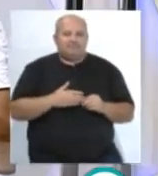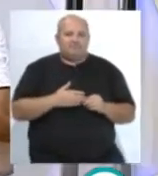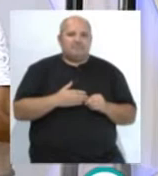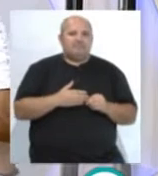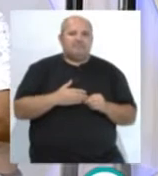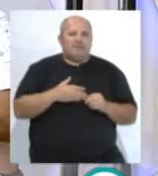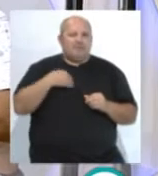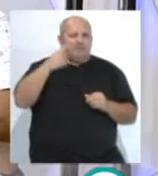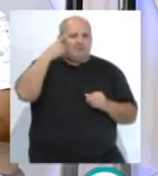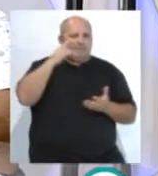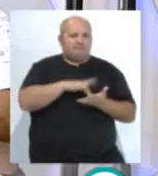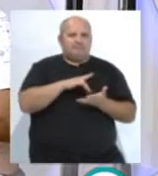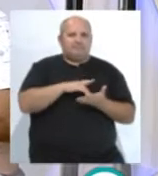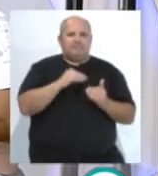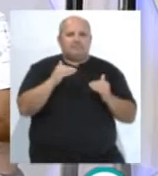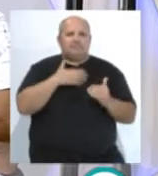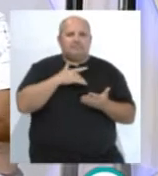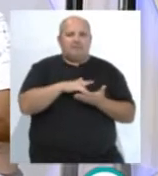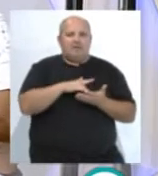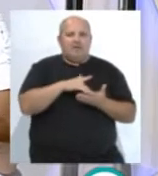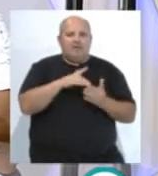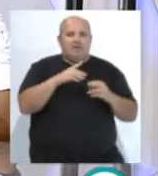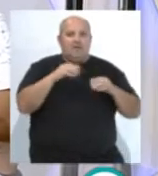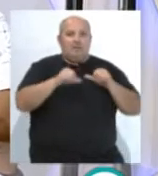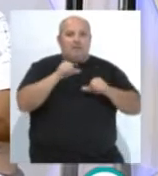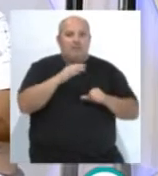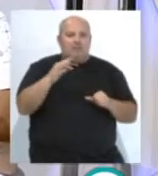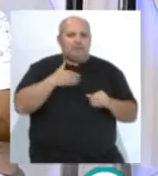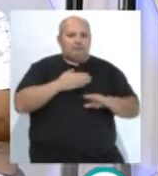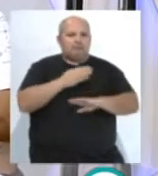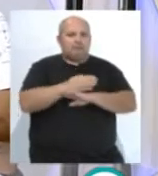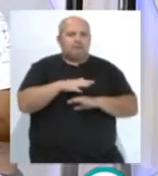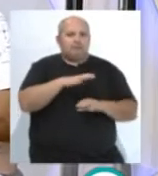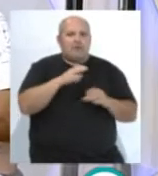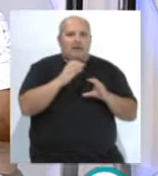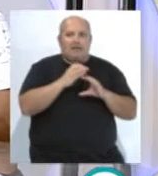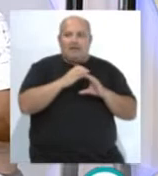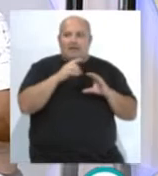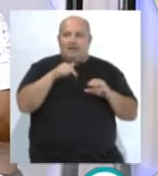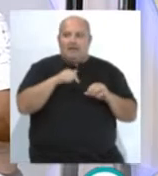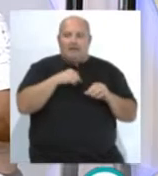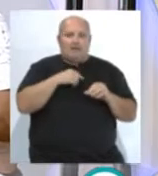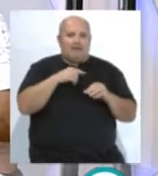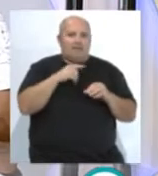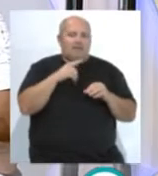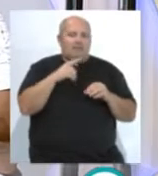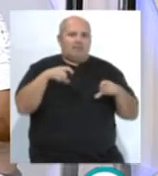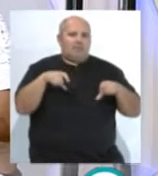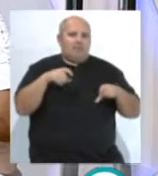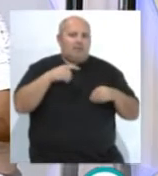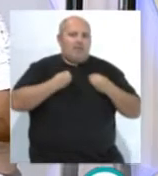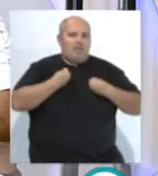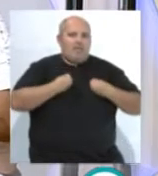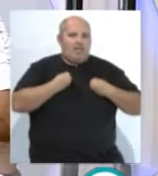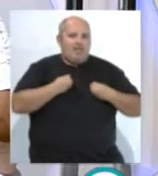Yo he ido dos años seguidos cuando estaba yo con José en los playoffs. Y cuando llegábamos los tubos aquí al Estadio Carranza, había futbolistas